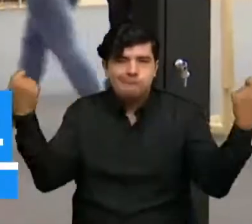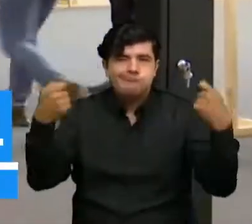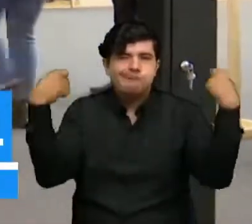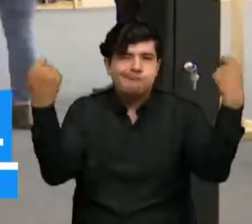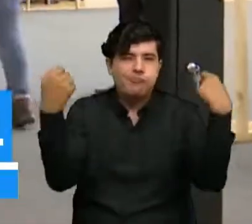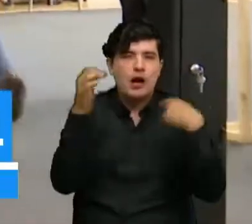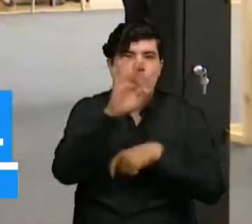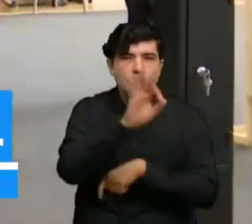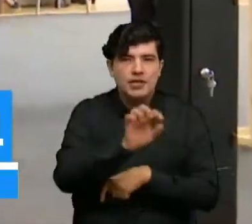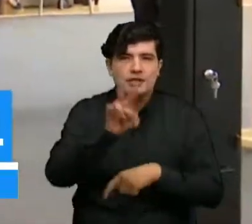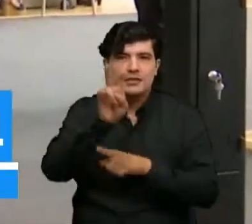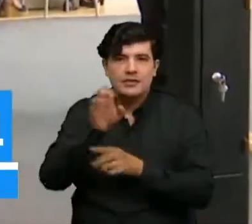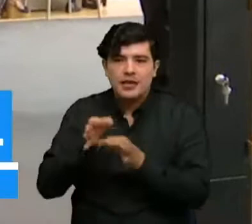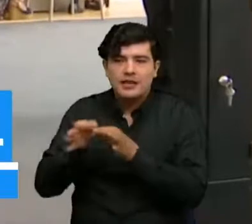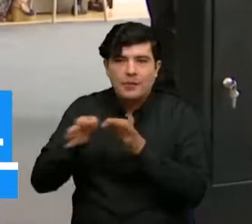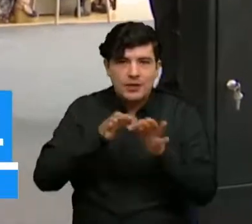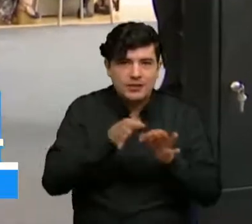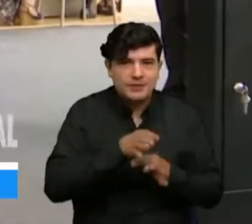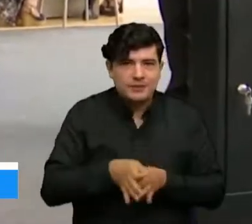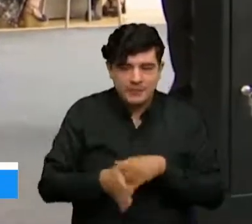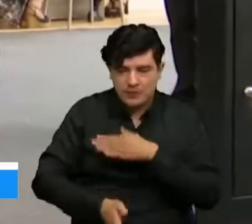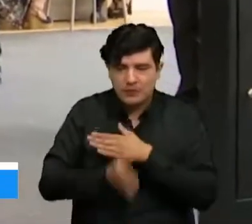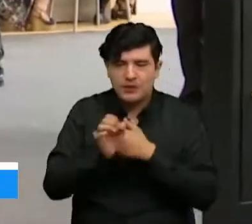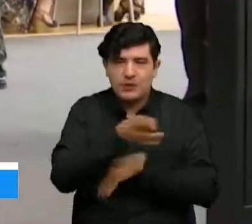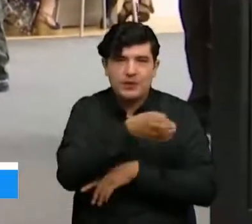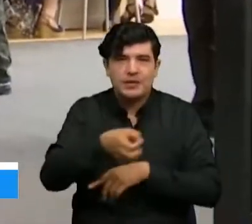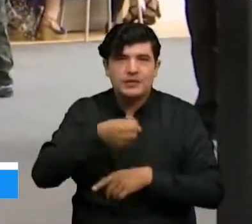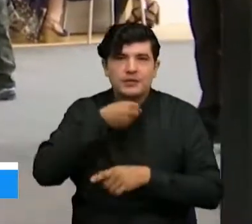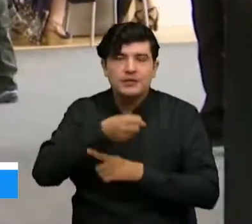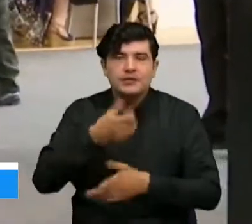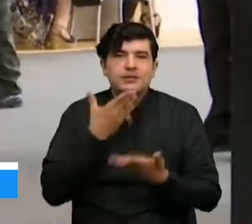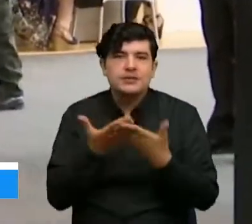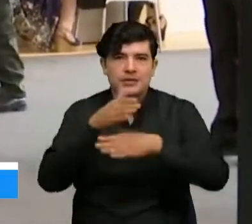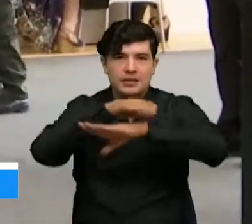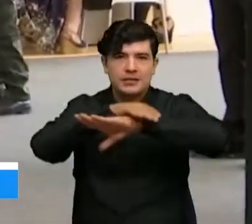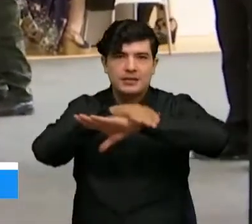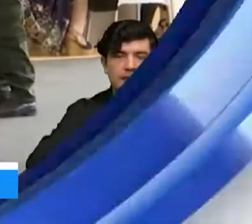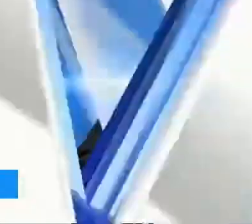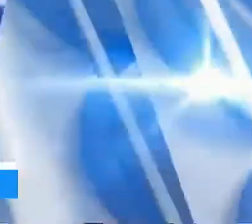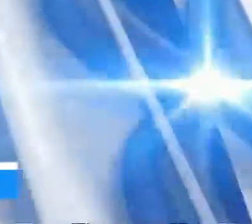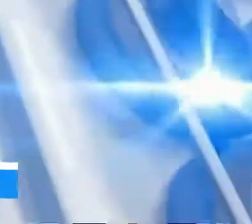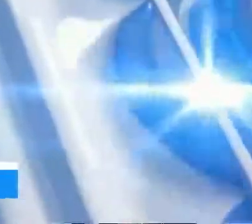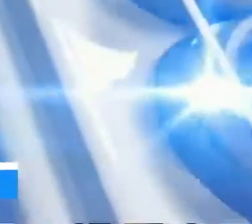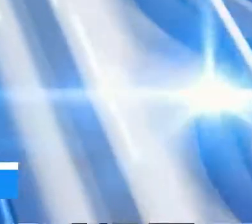87 municipios. Con la cámara de Carlos Carrillo, yo soy Diego Jaimes y en Oriente Noticias estamos informando.